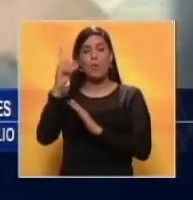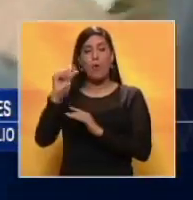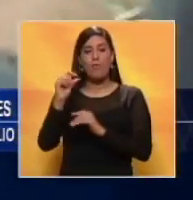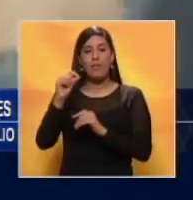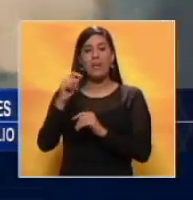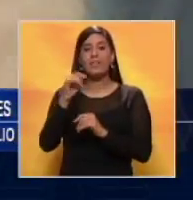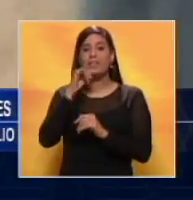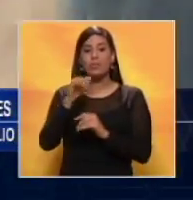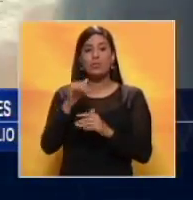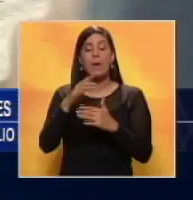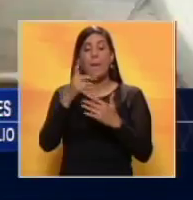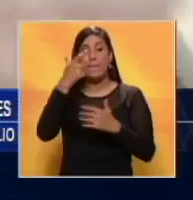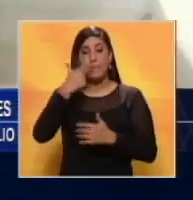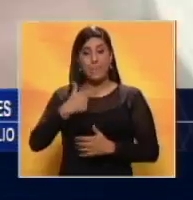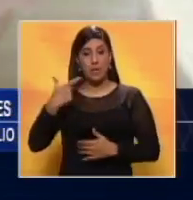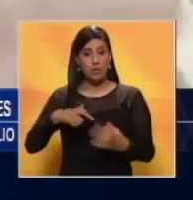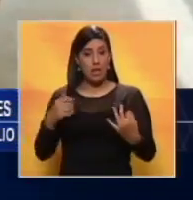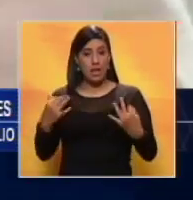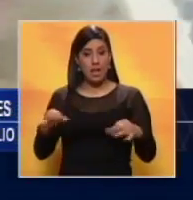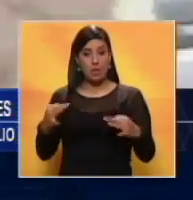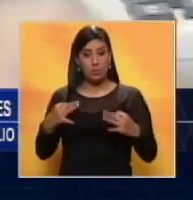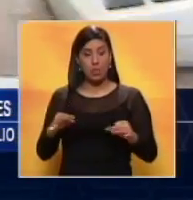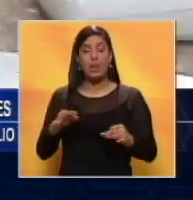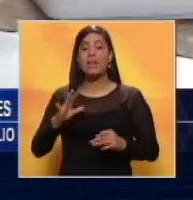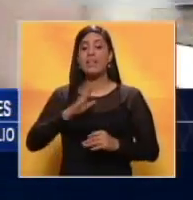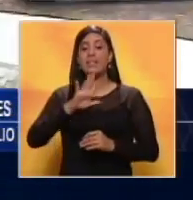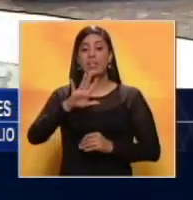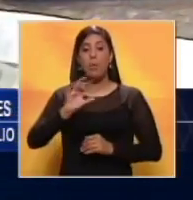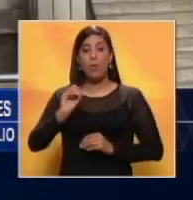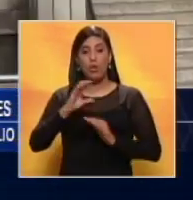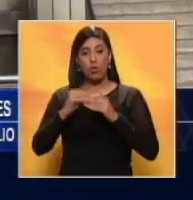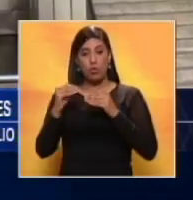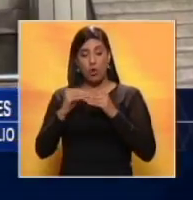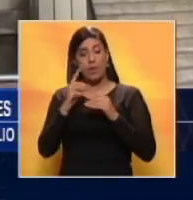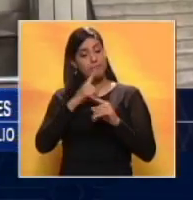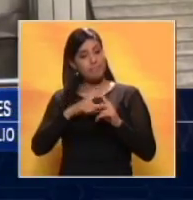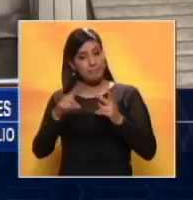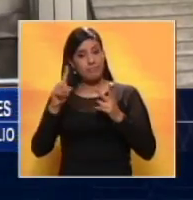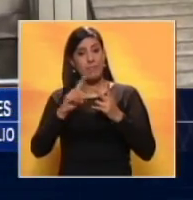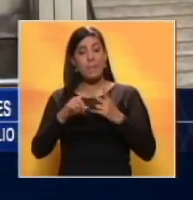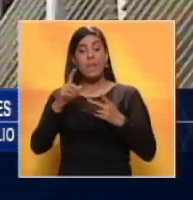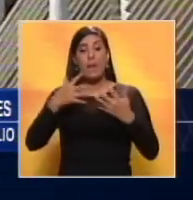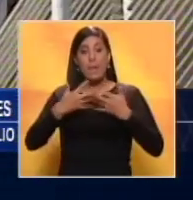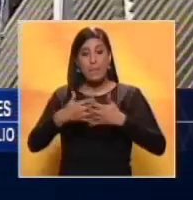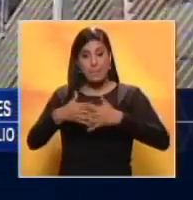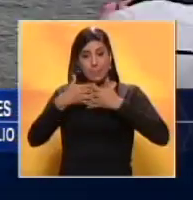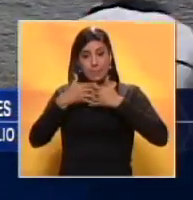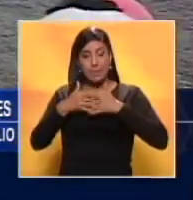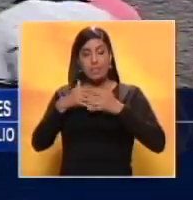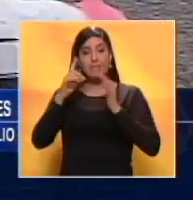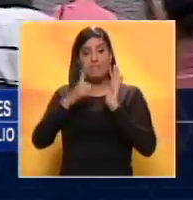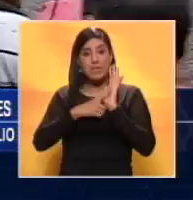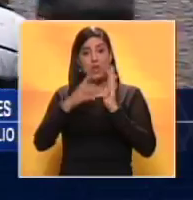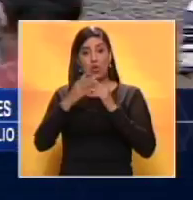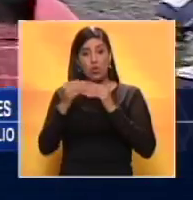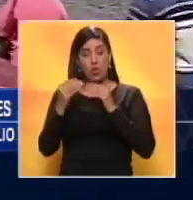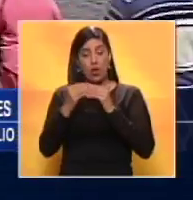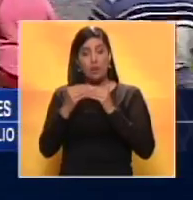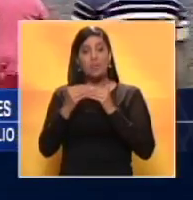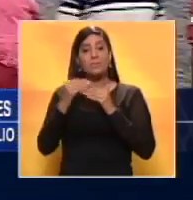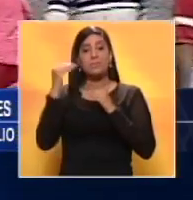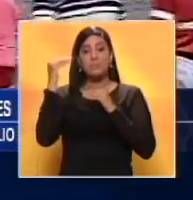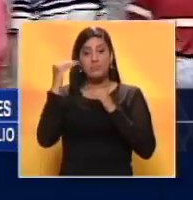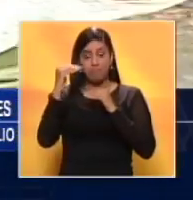oferta y a demanda para las personas naturales se ubica en $50, mientras que para las empresas en $1,000. El